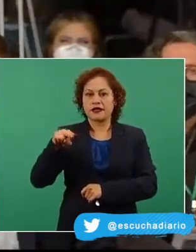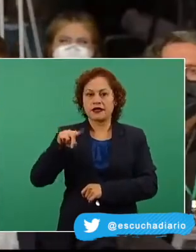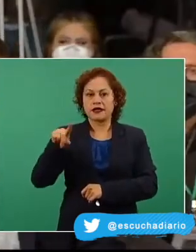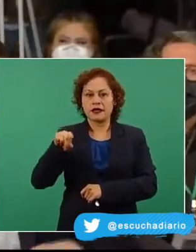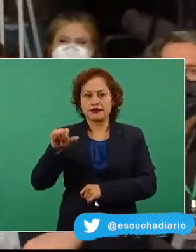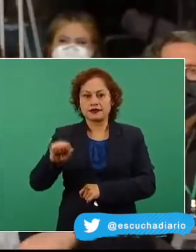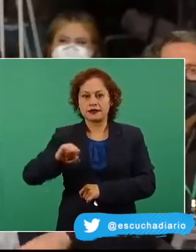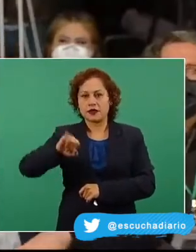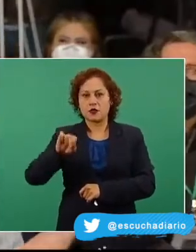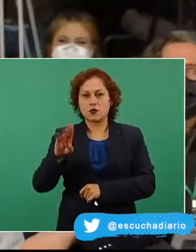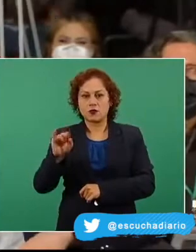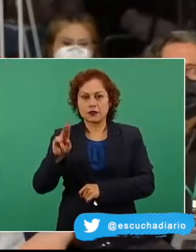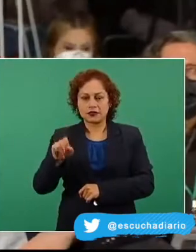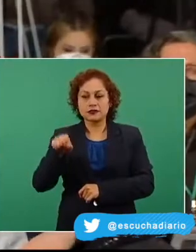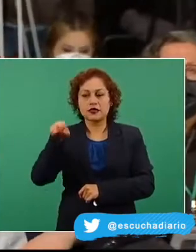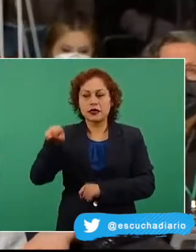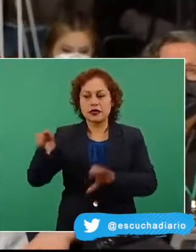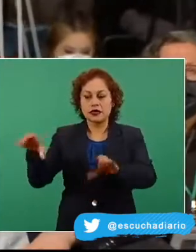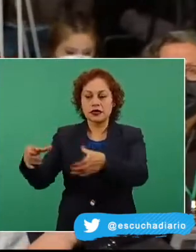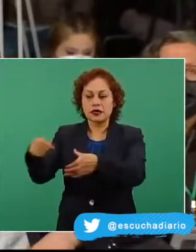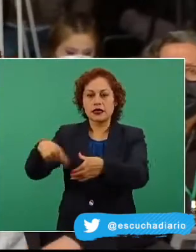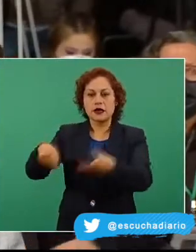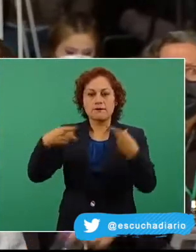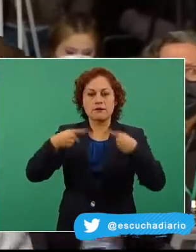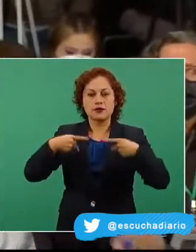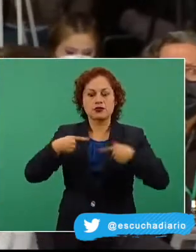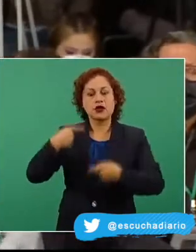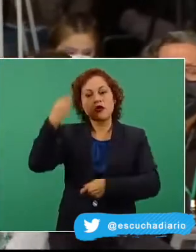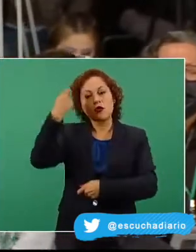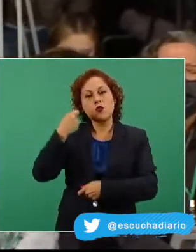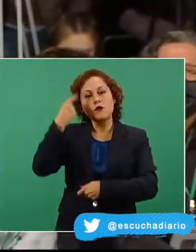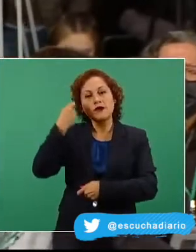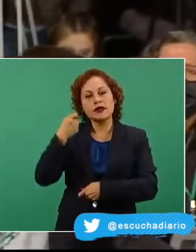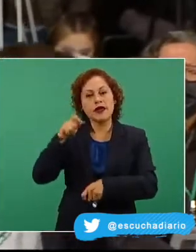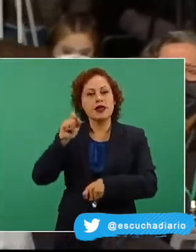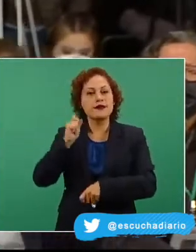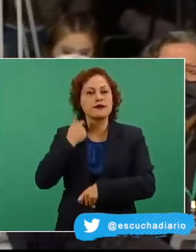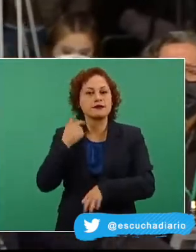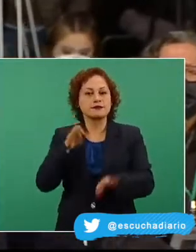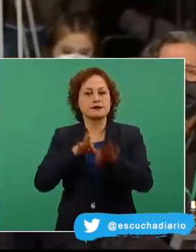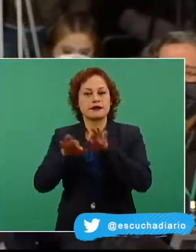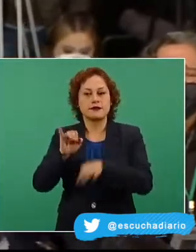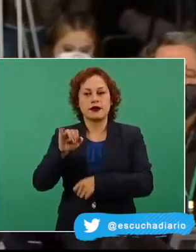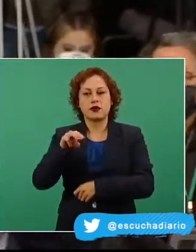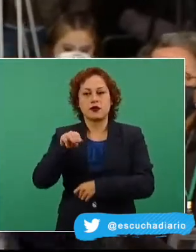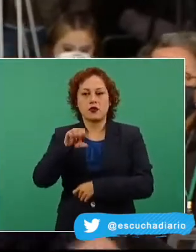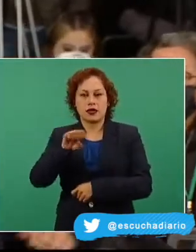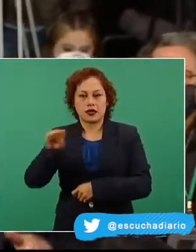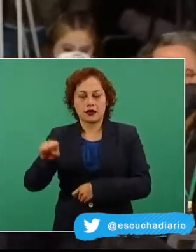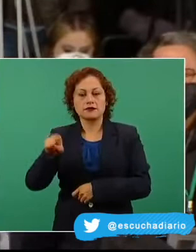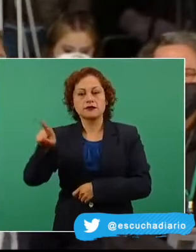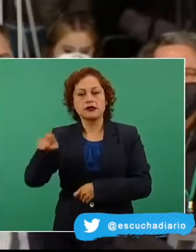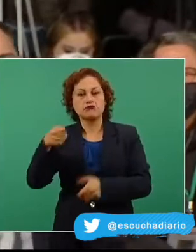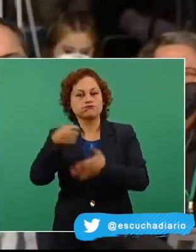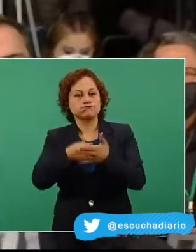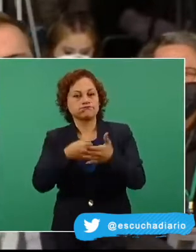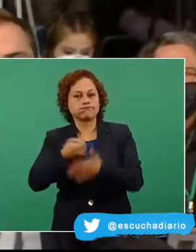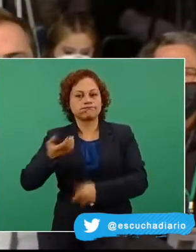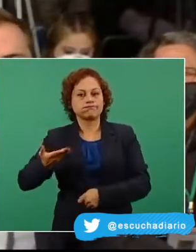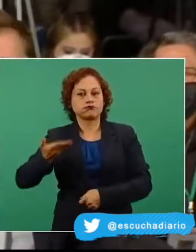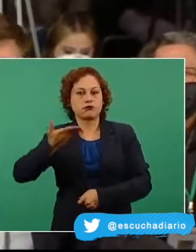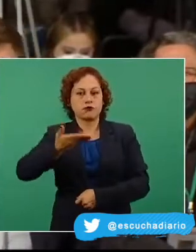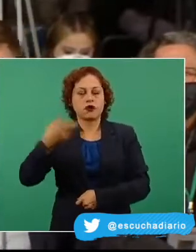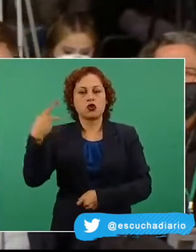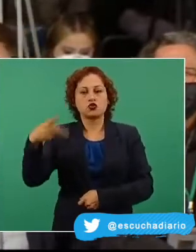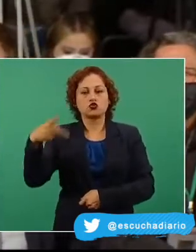Ante la polémica desatada en las próximas elecciones en Guerrero, el presidente propone que la Fiscalía General de la República revise a cada